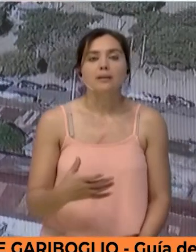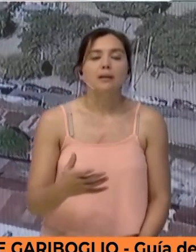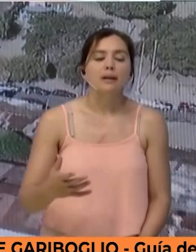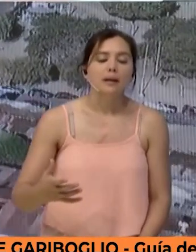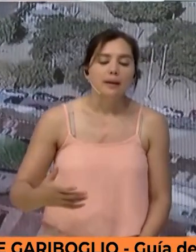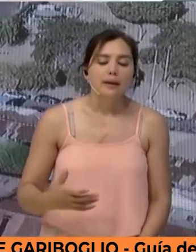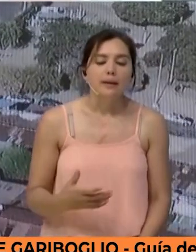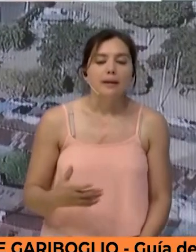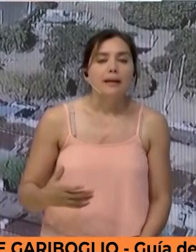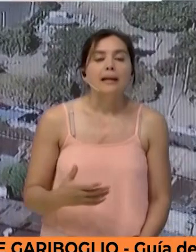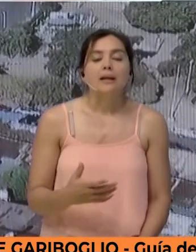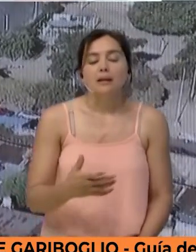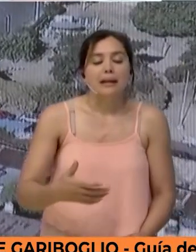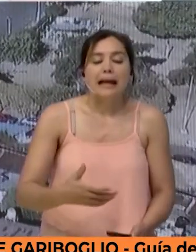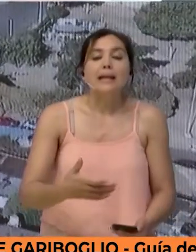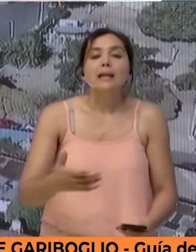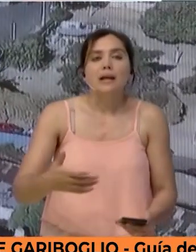a lo que es